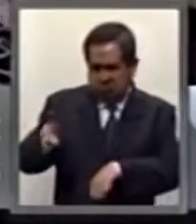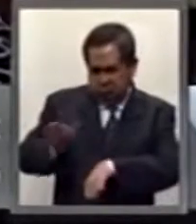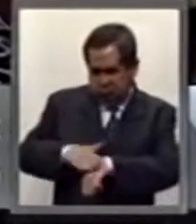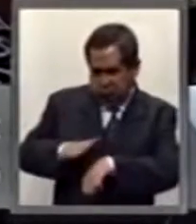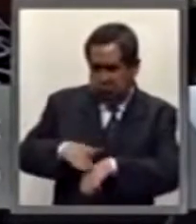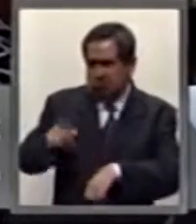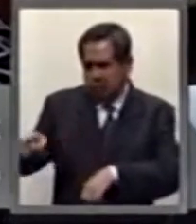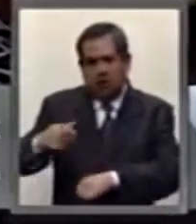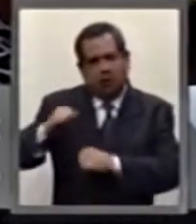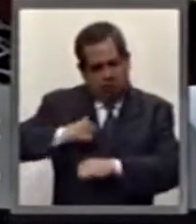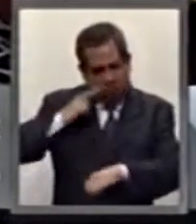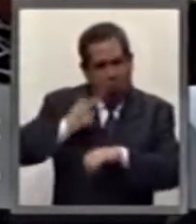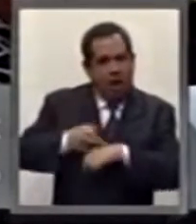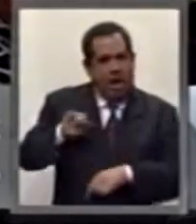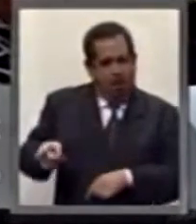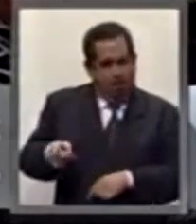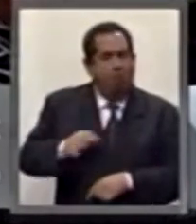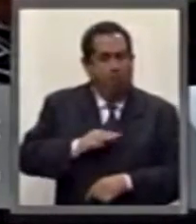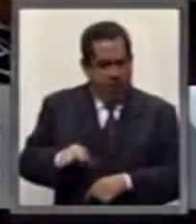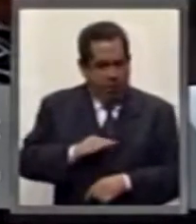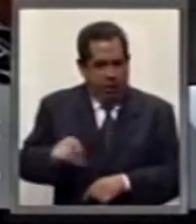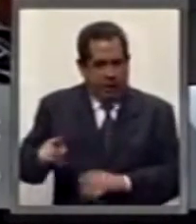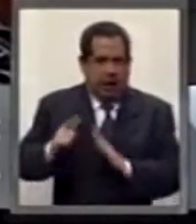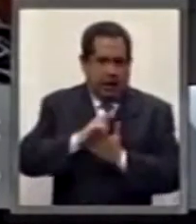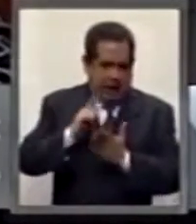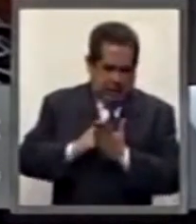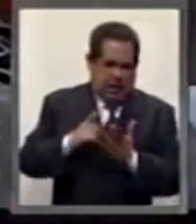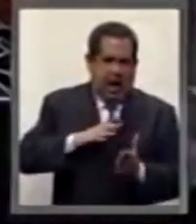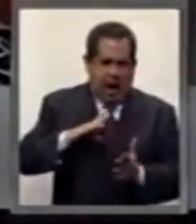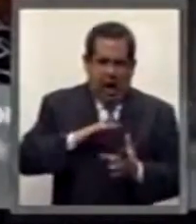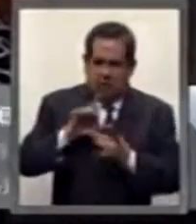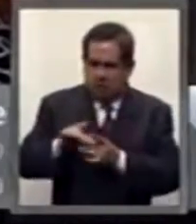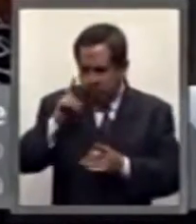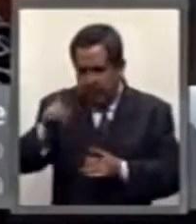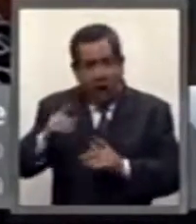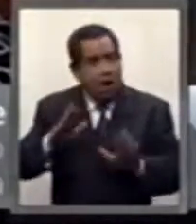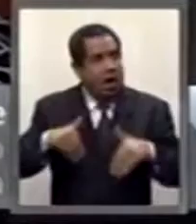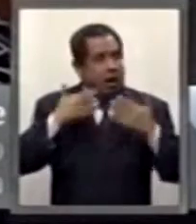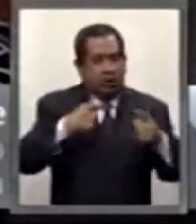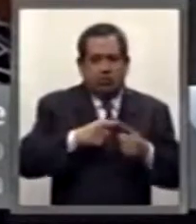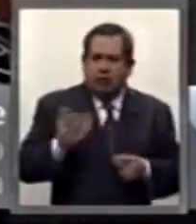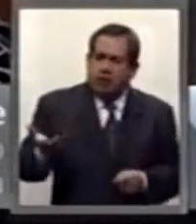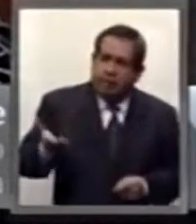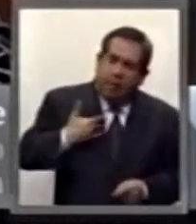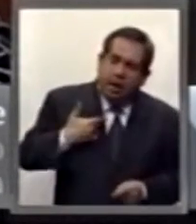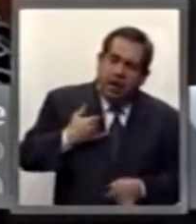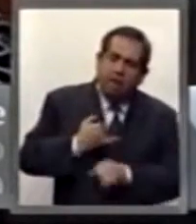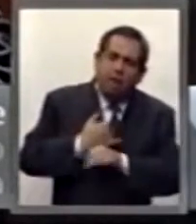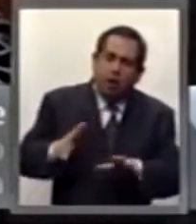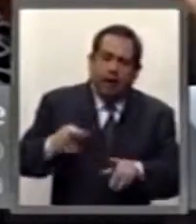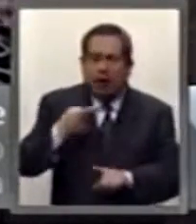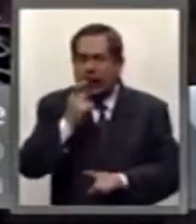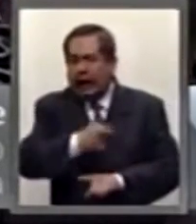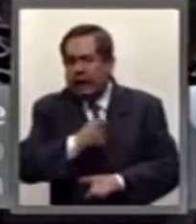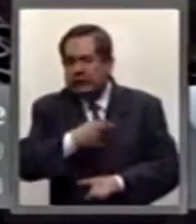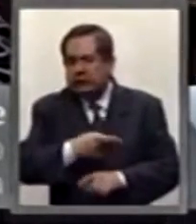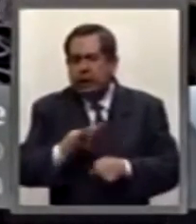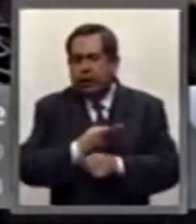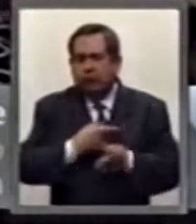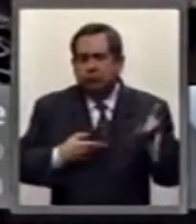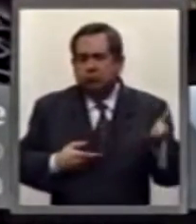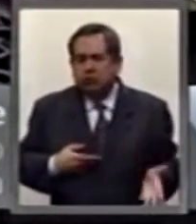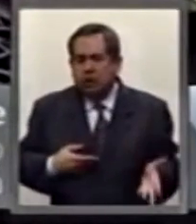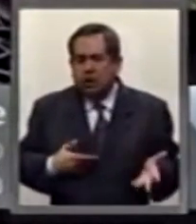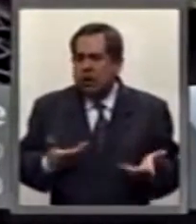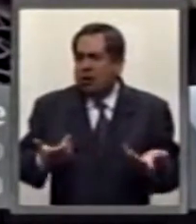marco de sus posibilidades y de la legislación específica para el servicio exterior, nos remita un informe sobre qué está pasando,